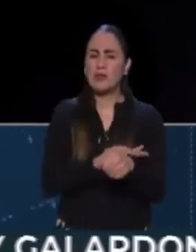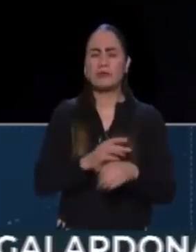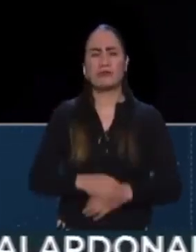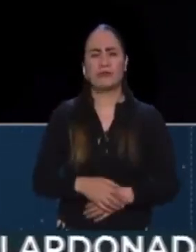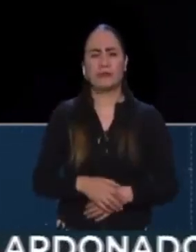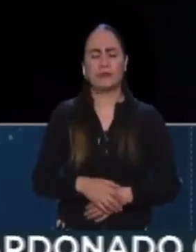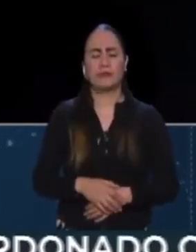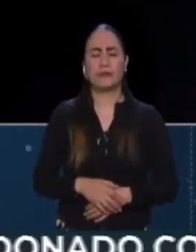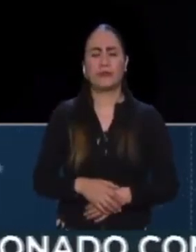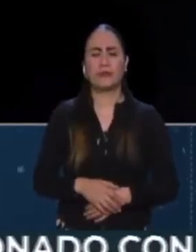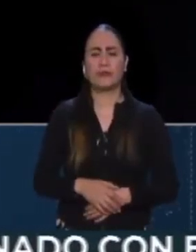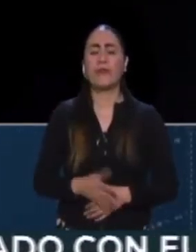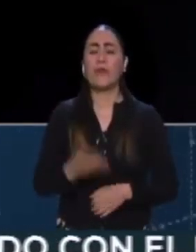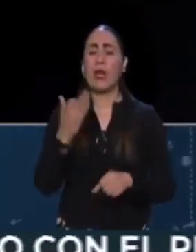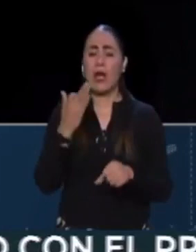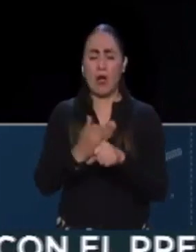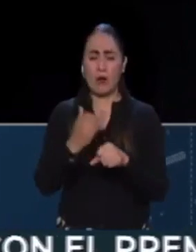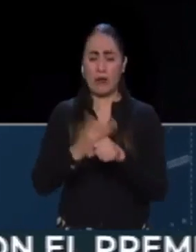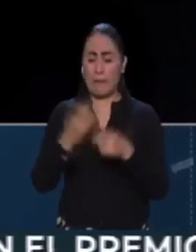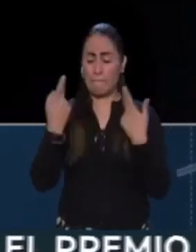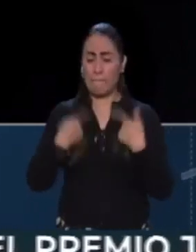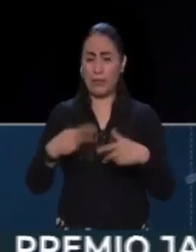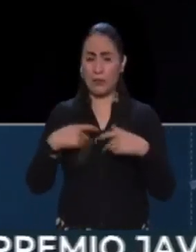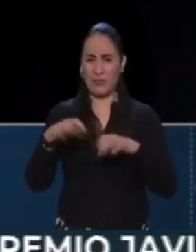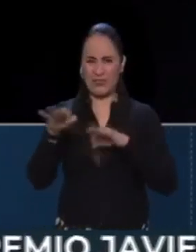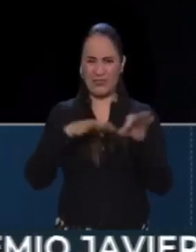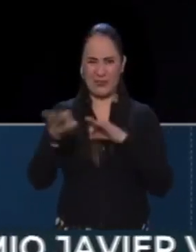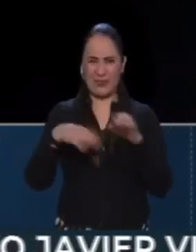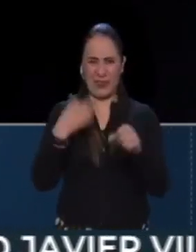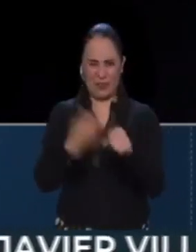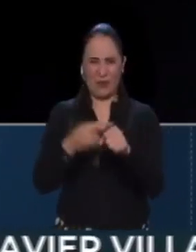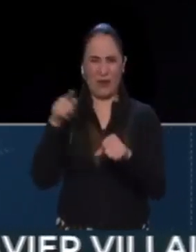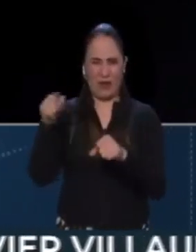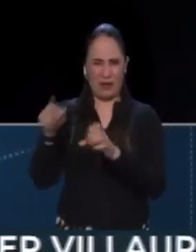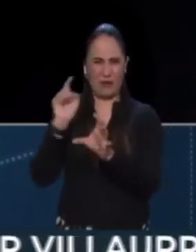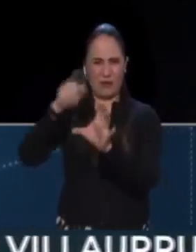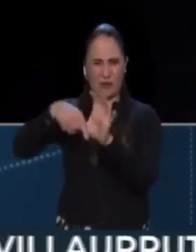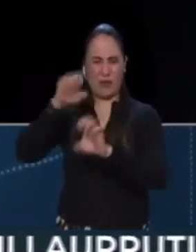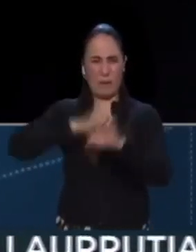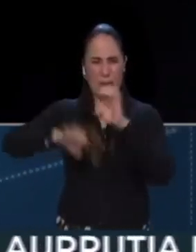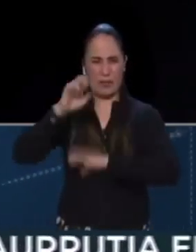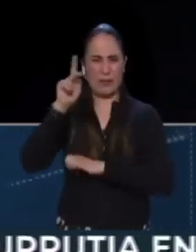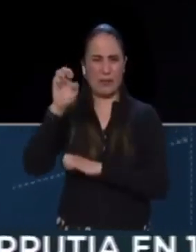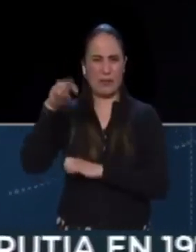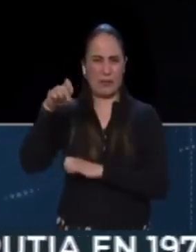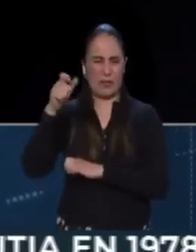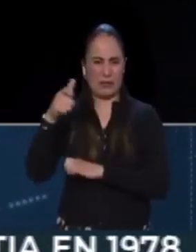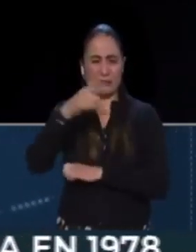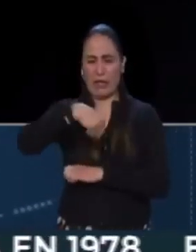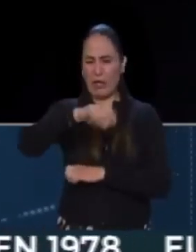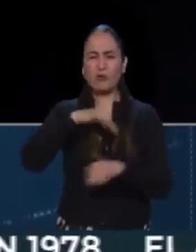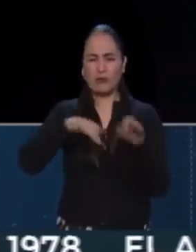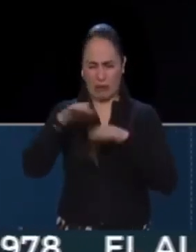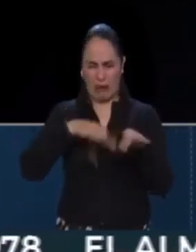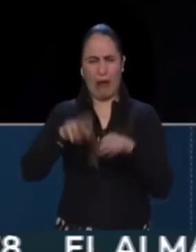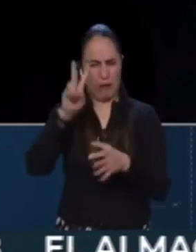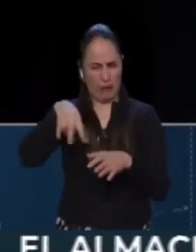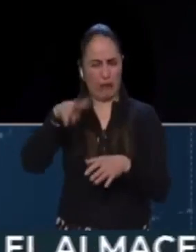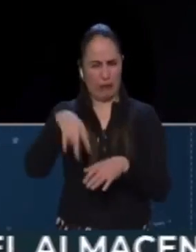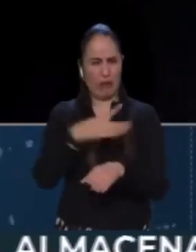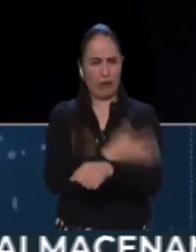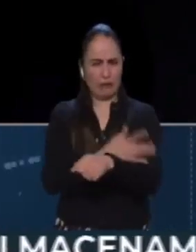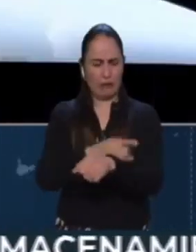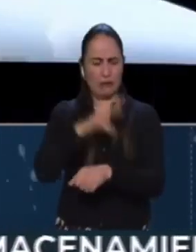la oportunidad que tienen los trabajadores petroleros, los que sí trabajan, de quitar a toda esta